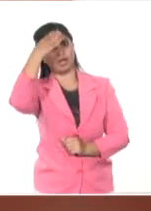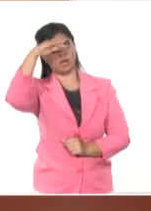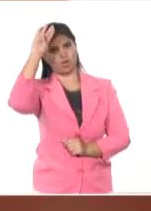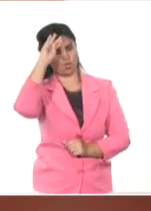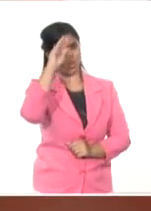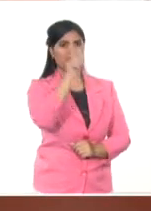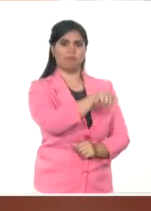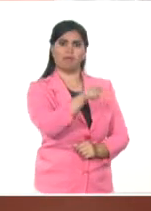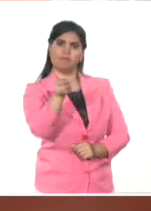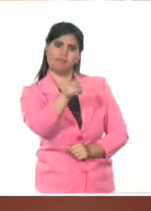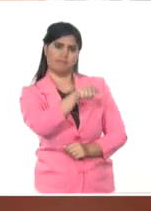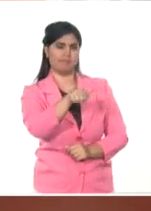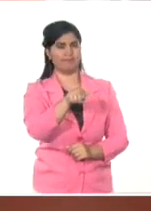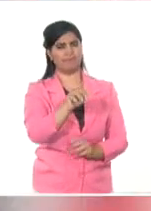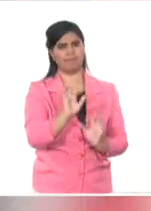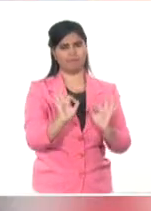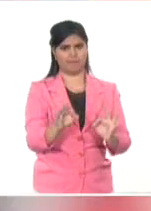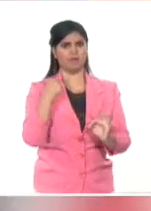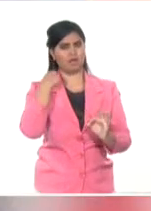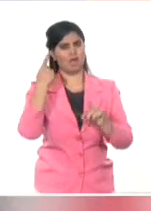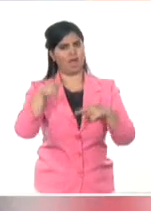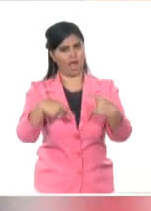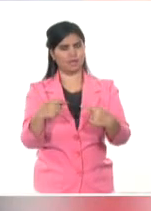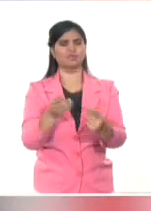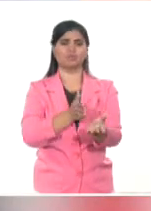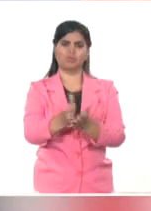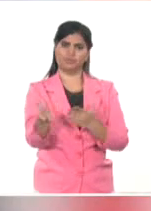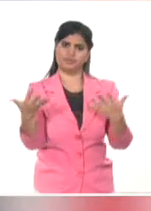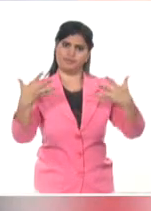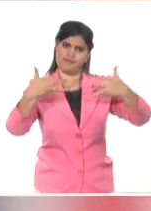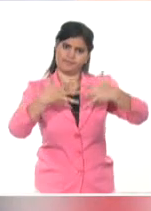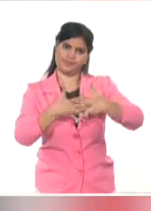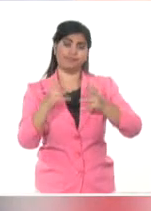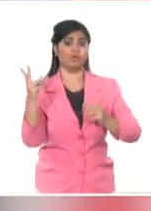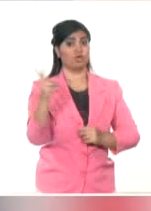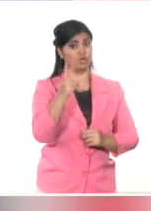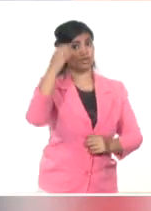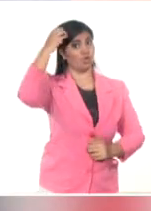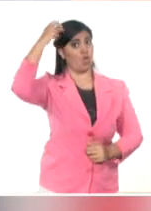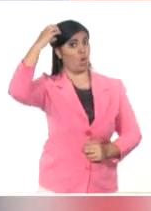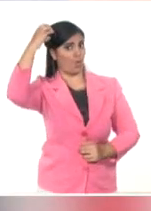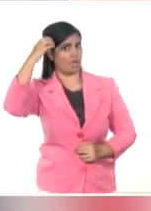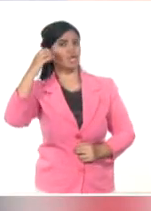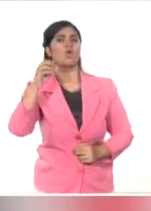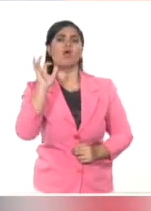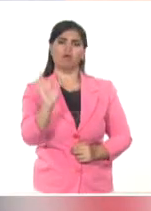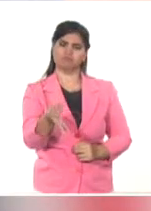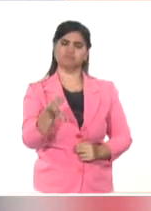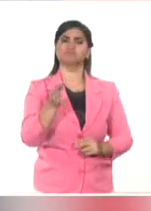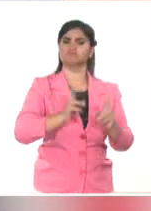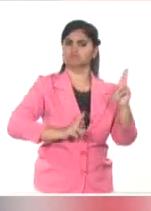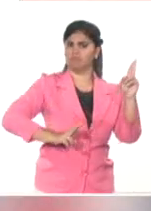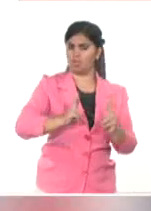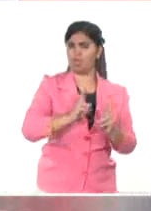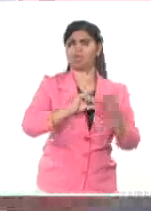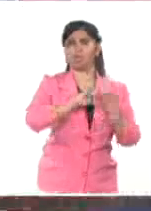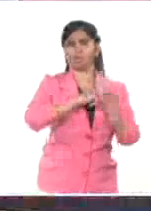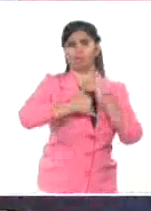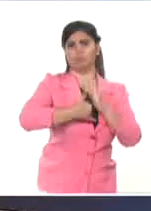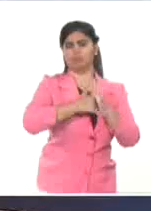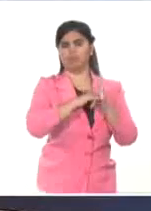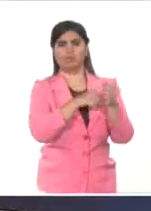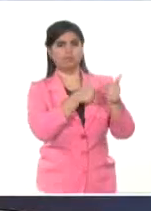el corto, mediano y largo plazo. Reafirmaron la voluntad de los dos gobiernos de avanzar en la implementación de los